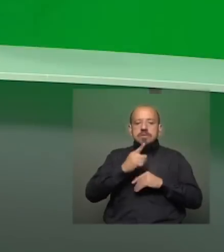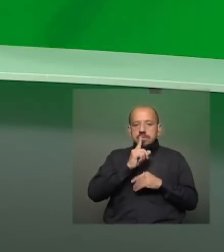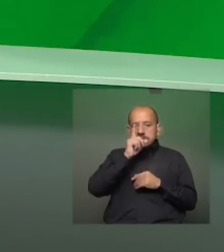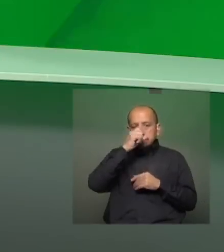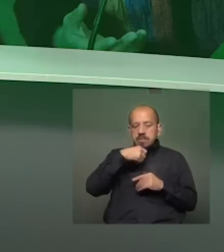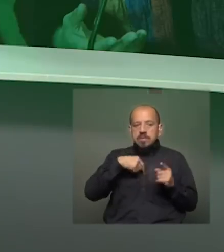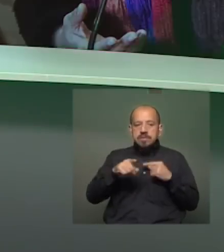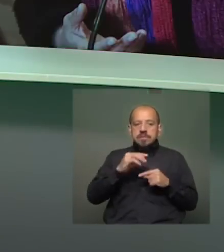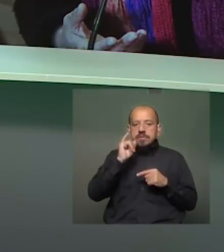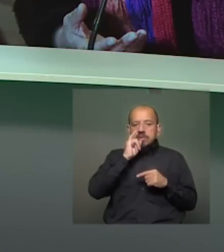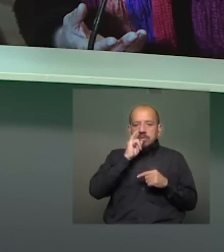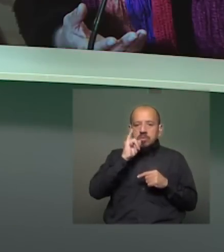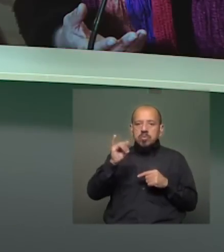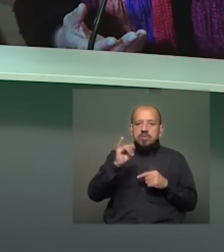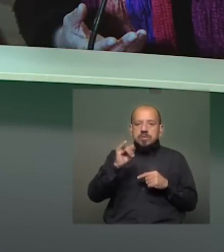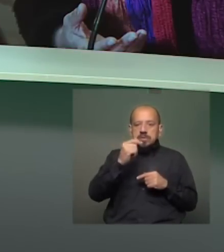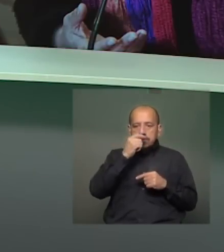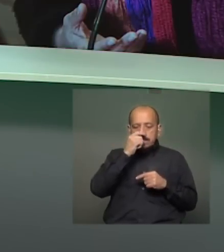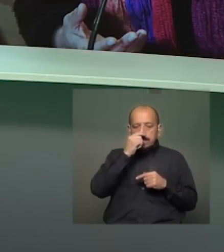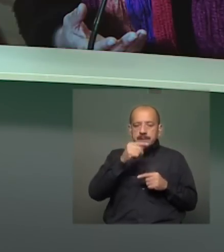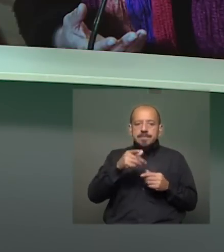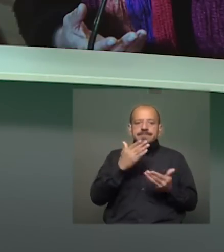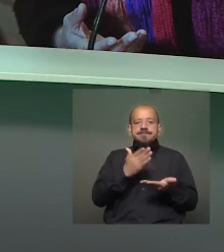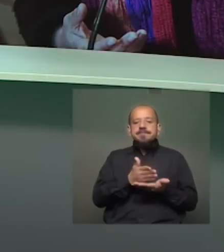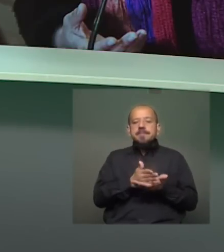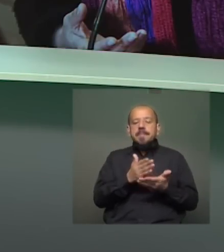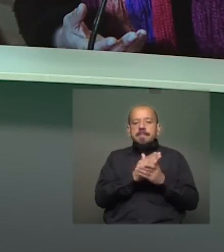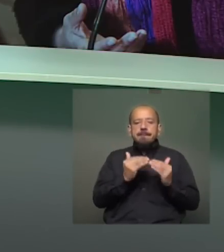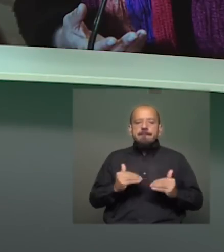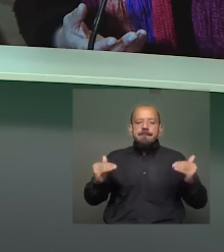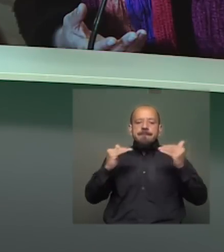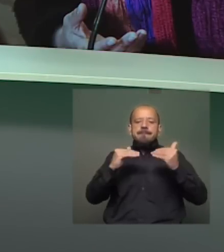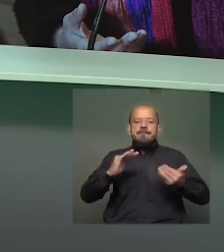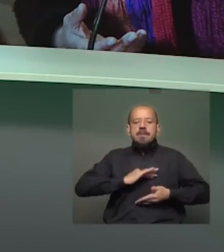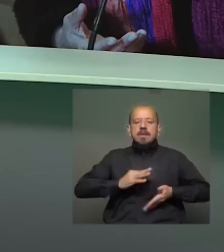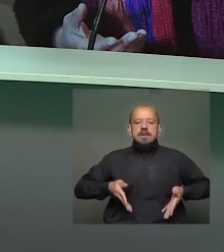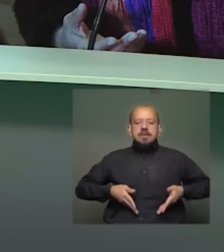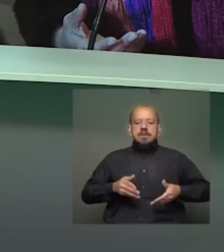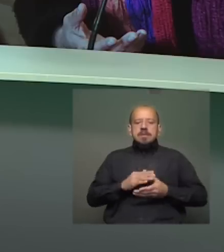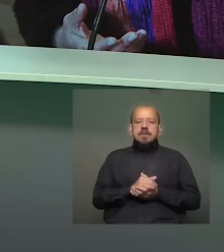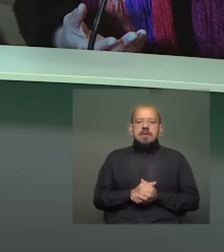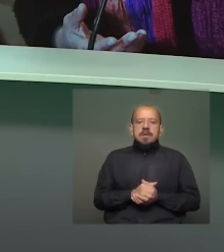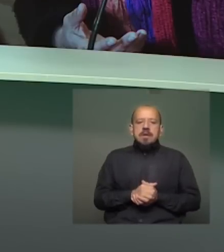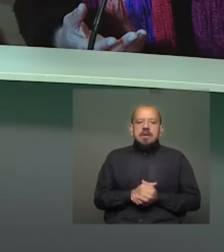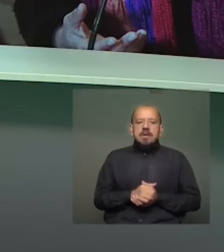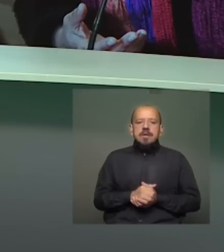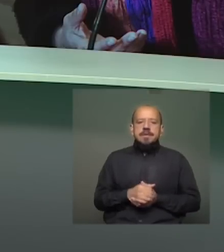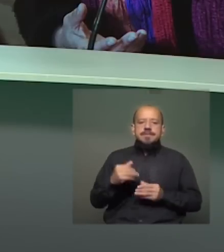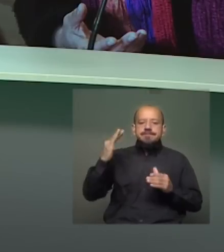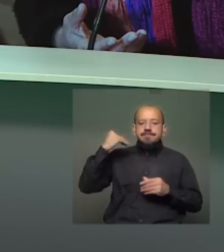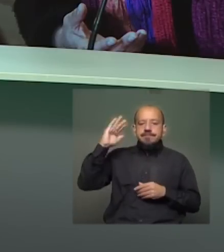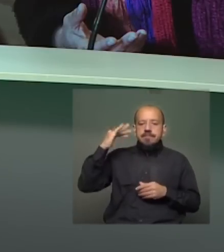las denuncias justamente que recibe la asesoría para la igualdad de género a nivel departamental las autoridades